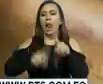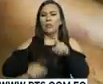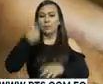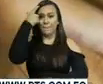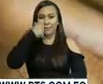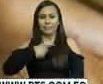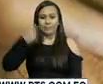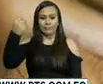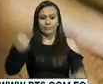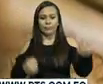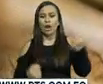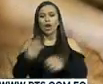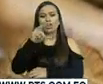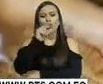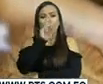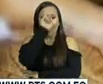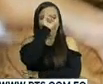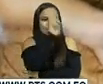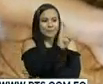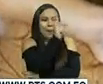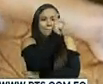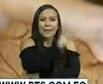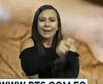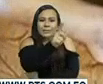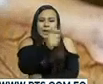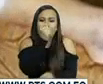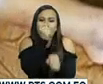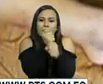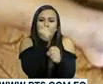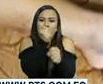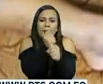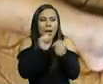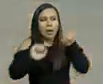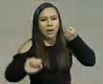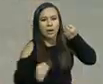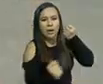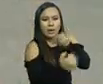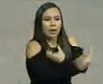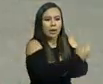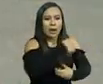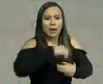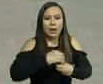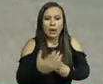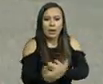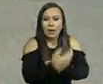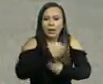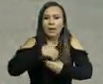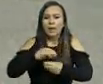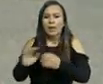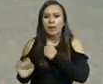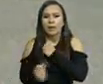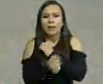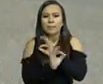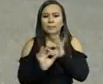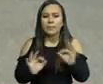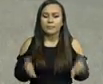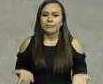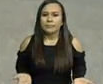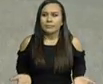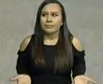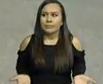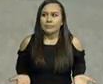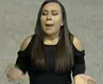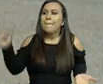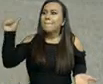conductores no respetan la labor de aquellas personas que se encargan de recolectar y recoger los desperdicios esa es